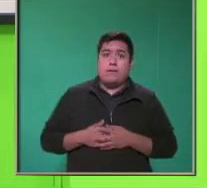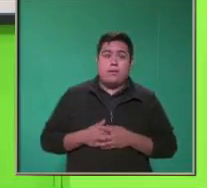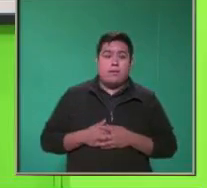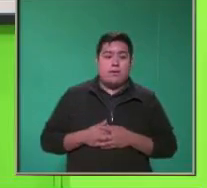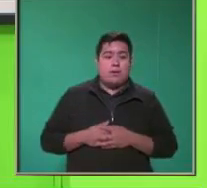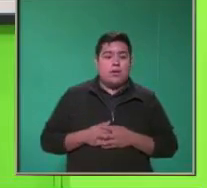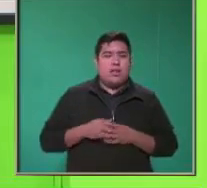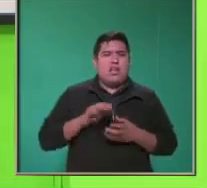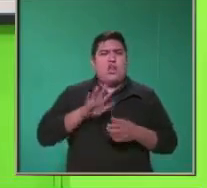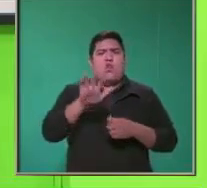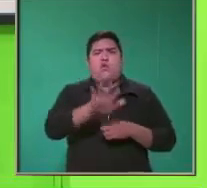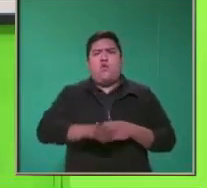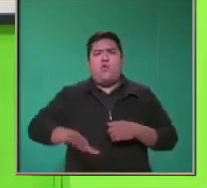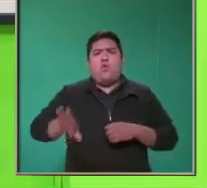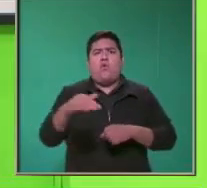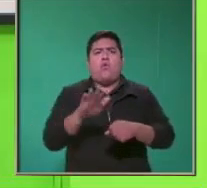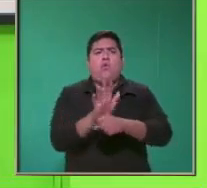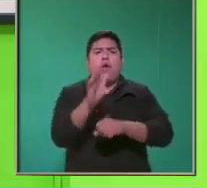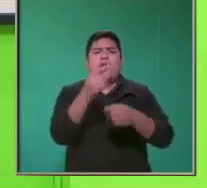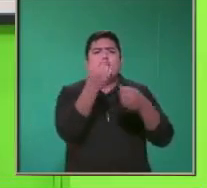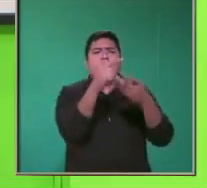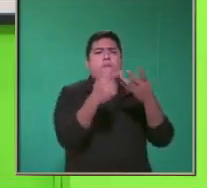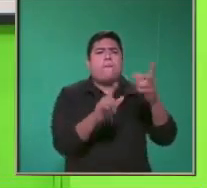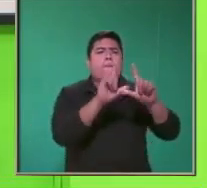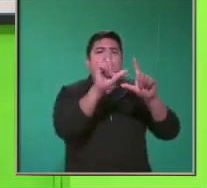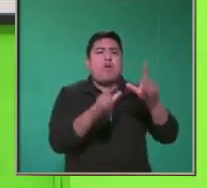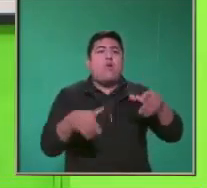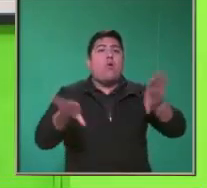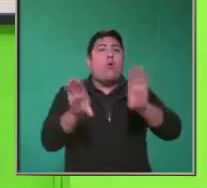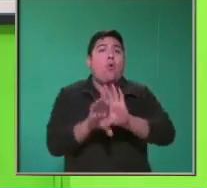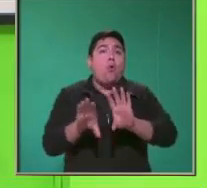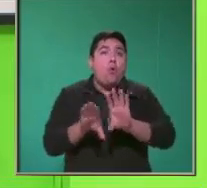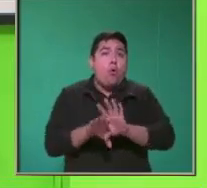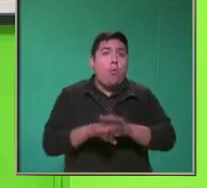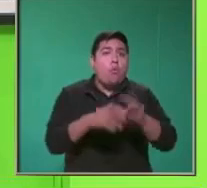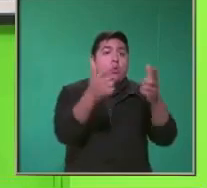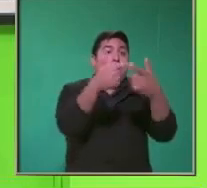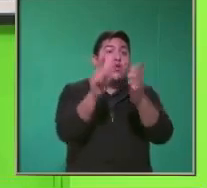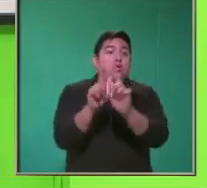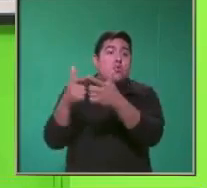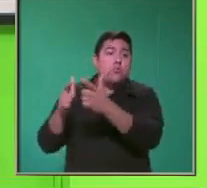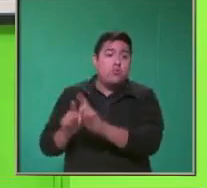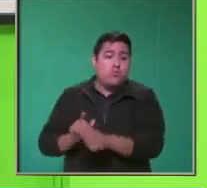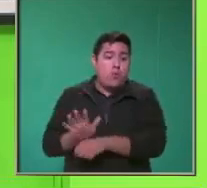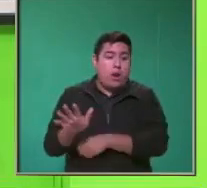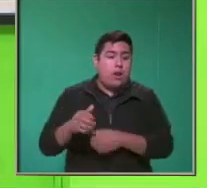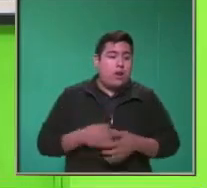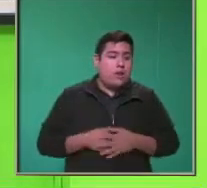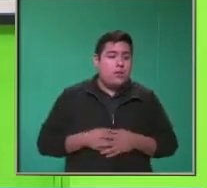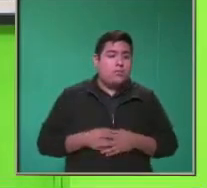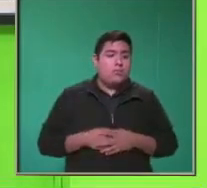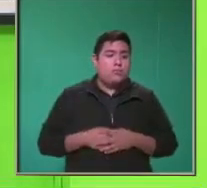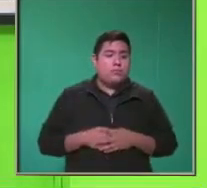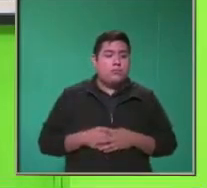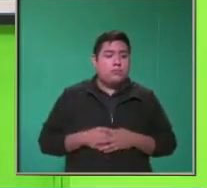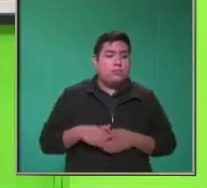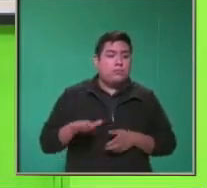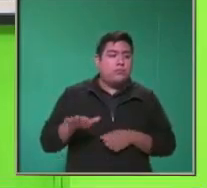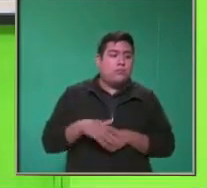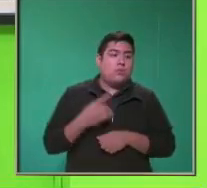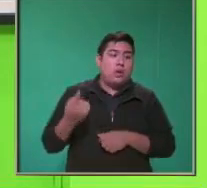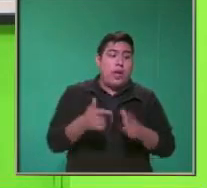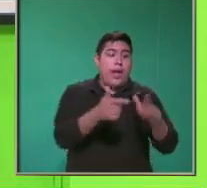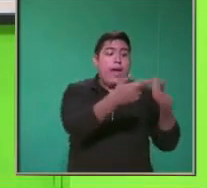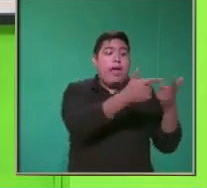esas regiones? ¿Cómo las ha caracterizado México y cómo las ha clasificado? Porque a fin de cuentas,